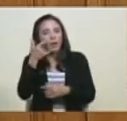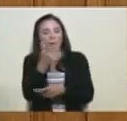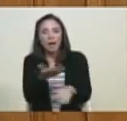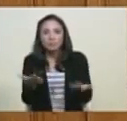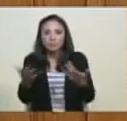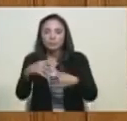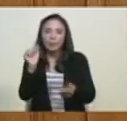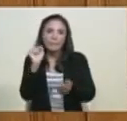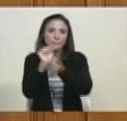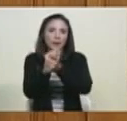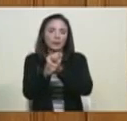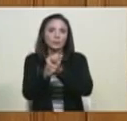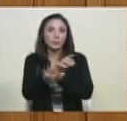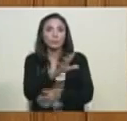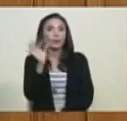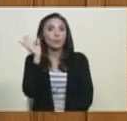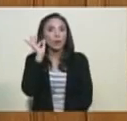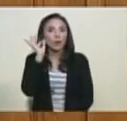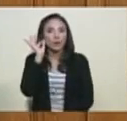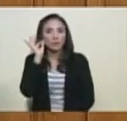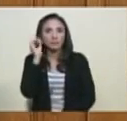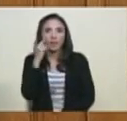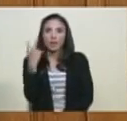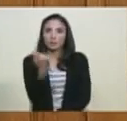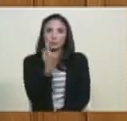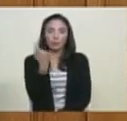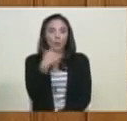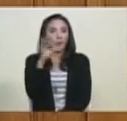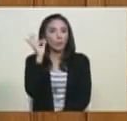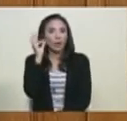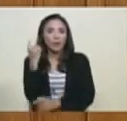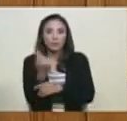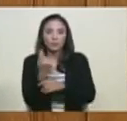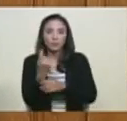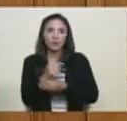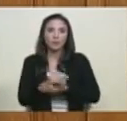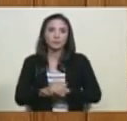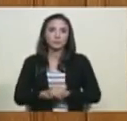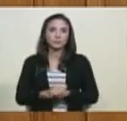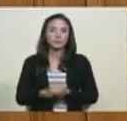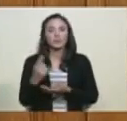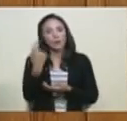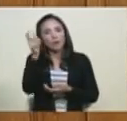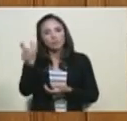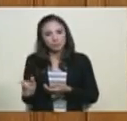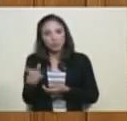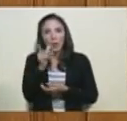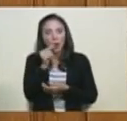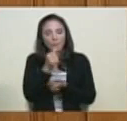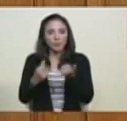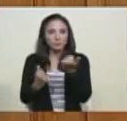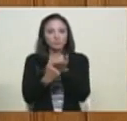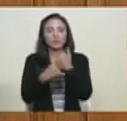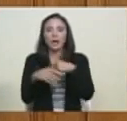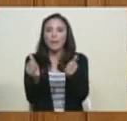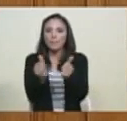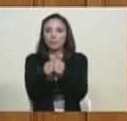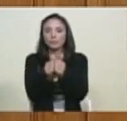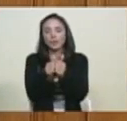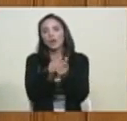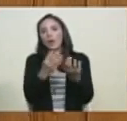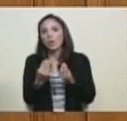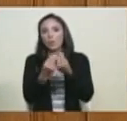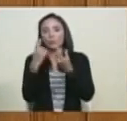bien, unas mujeres solas, con el acompañamiento de un hombre, procedieron a la captura del